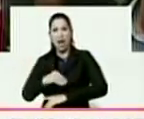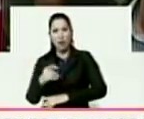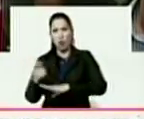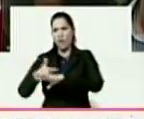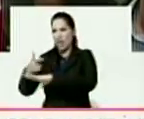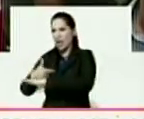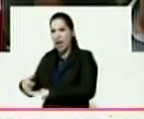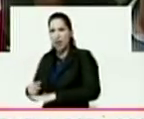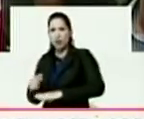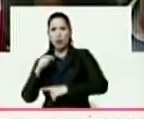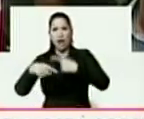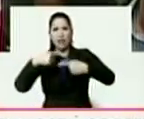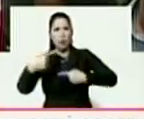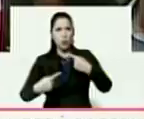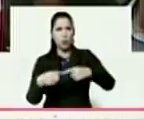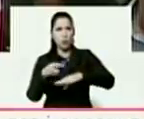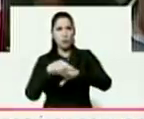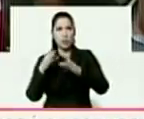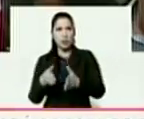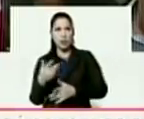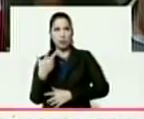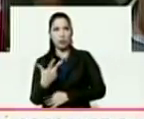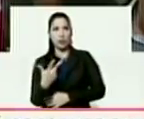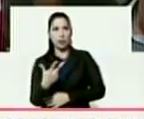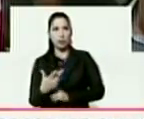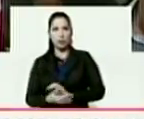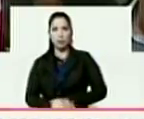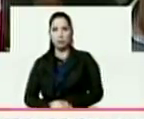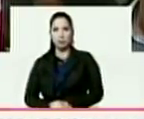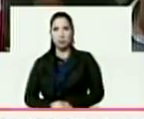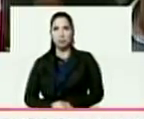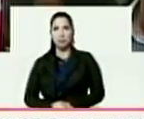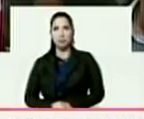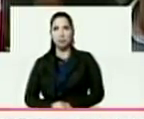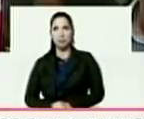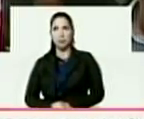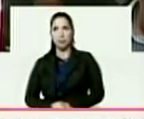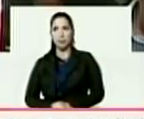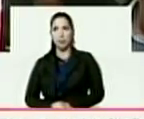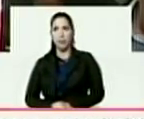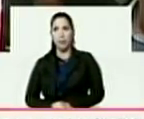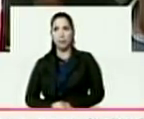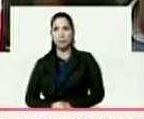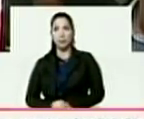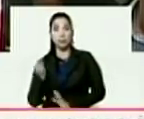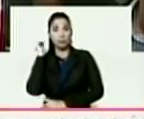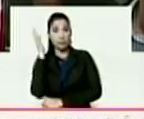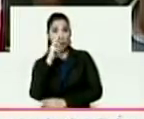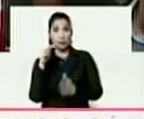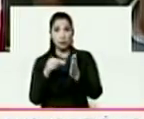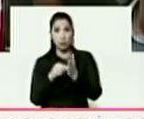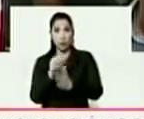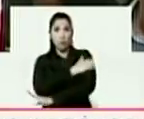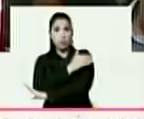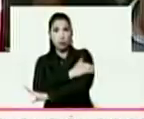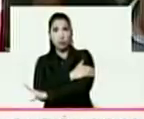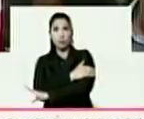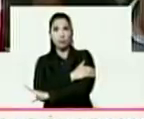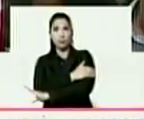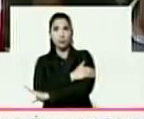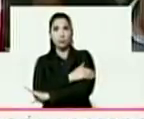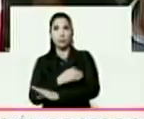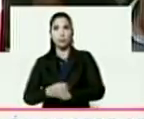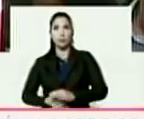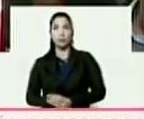uno tenga tres ministerios cuatro ministerios lo que hace es pelearse por la plata de la asamblea nacional ha